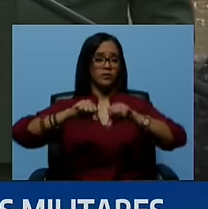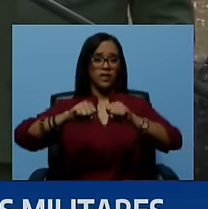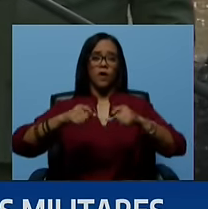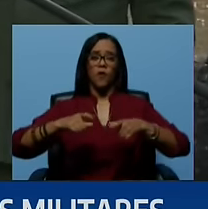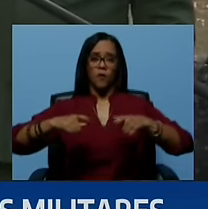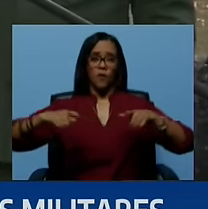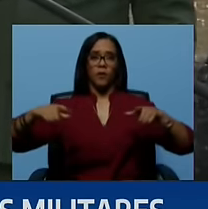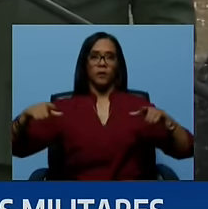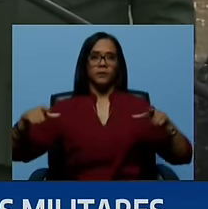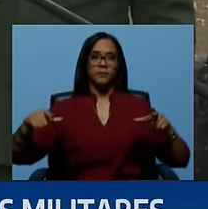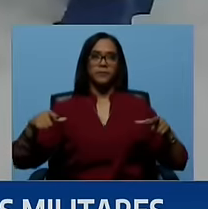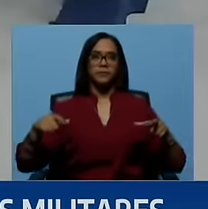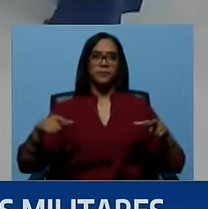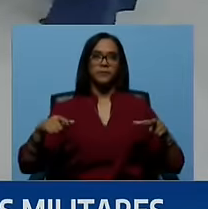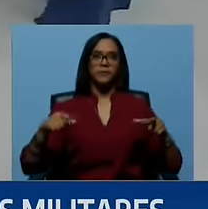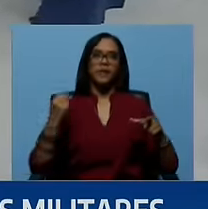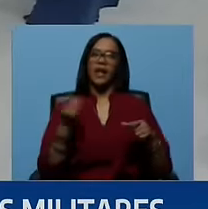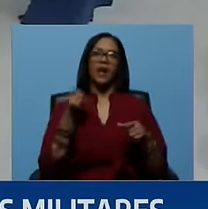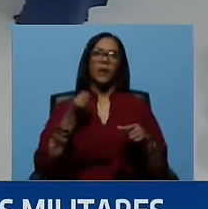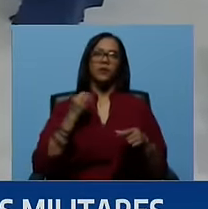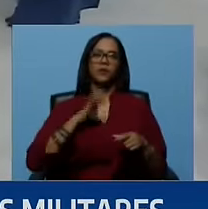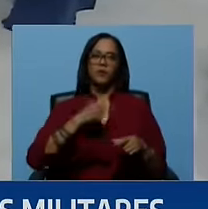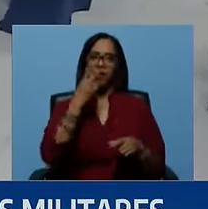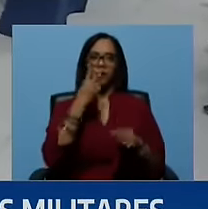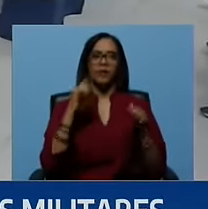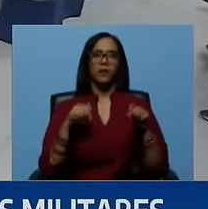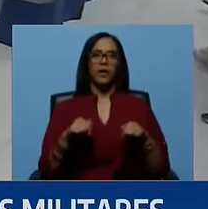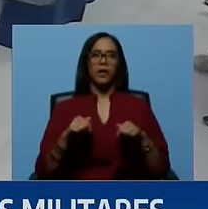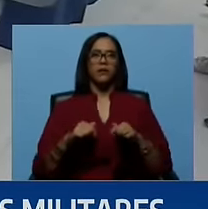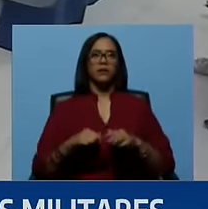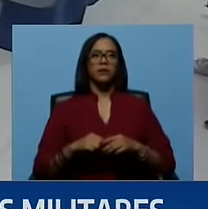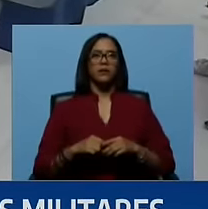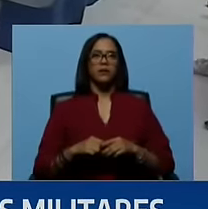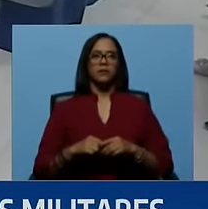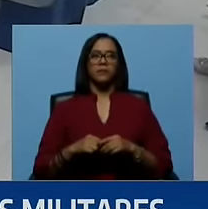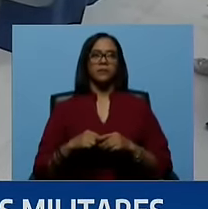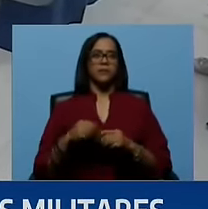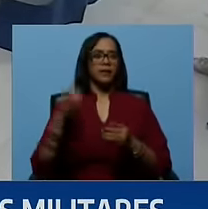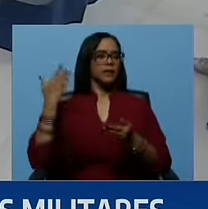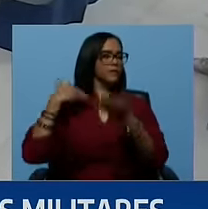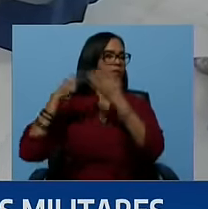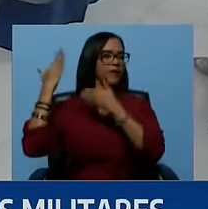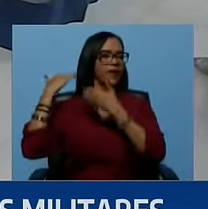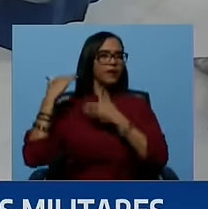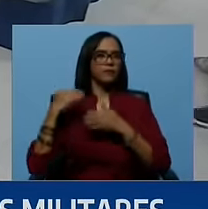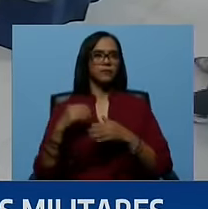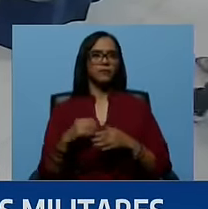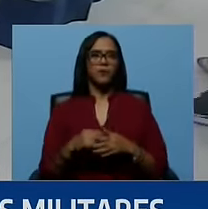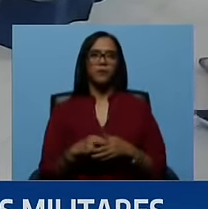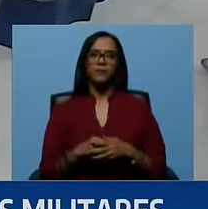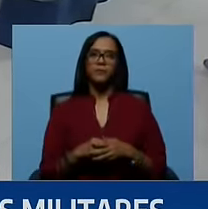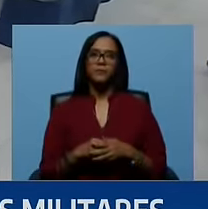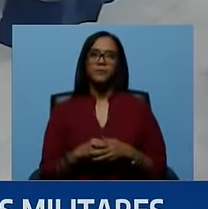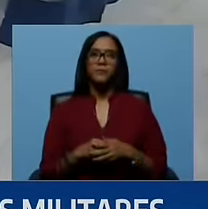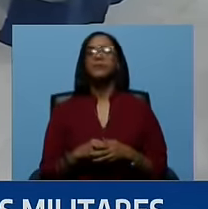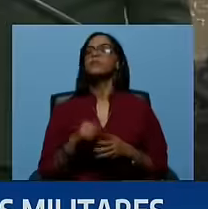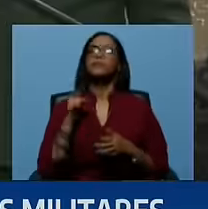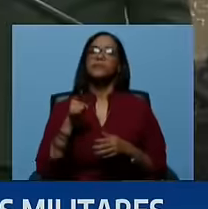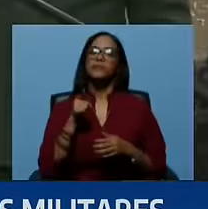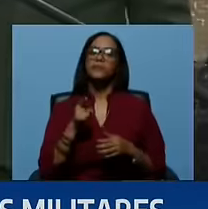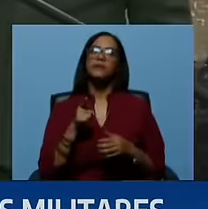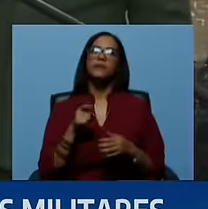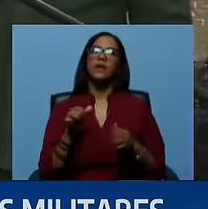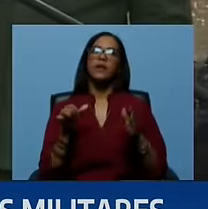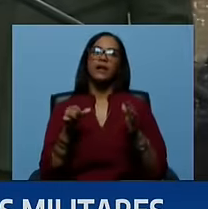plaba es como que lo estuviera viendo ahorita me trasladar el tiempo ahí era la